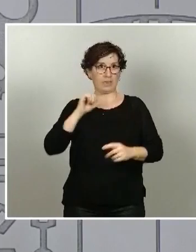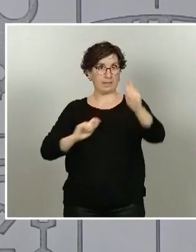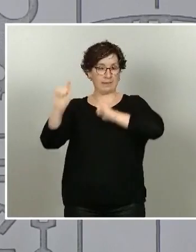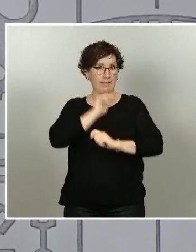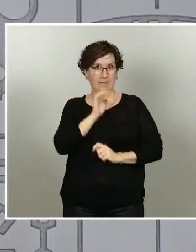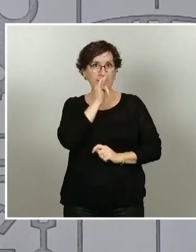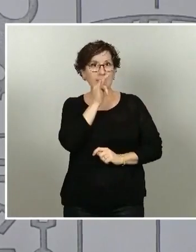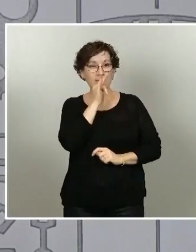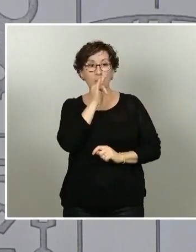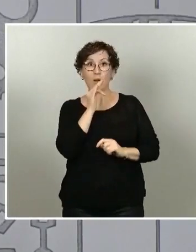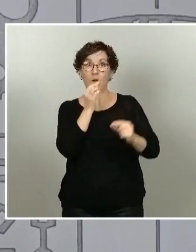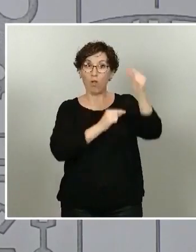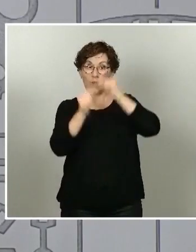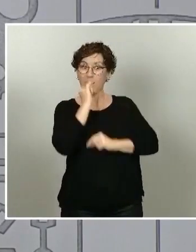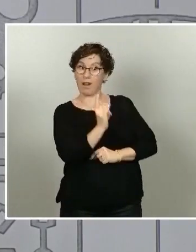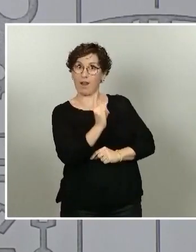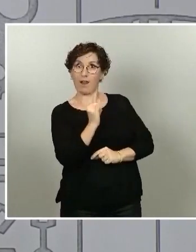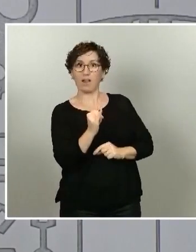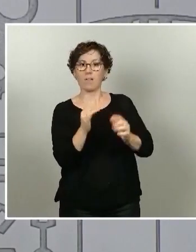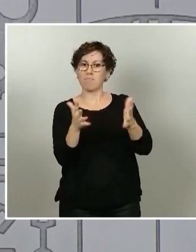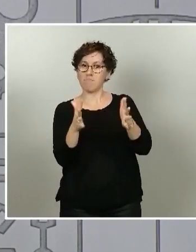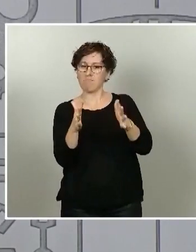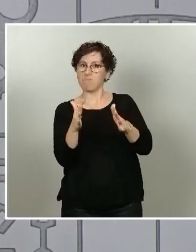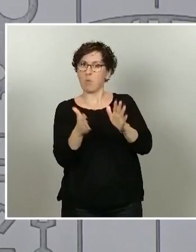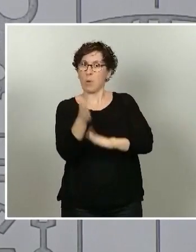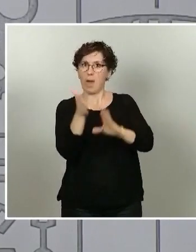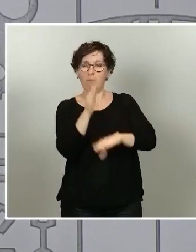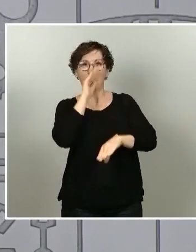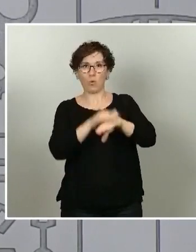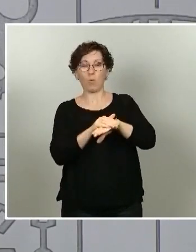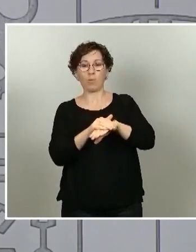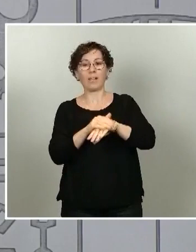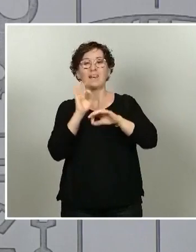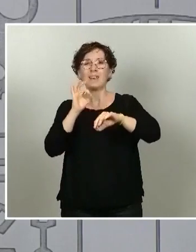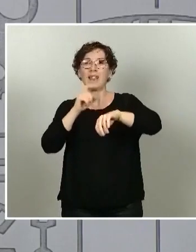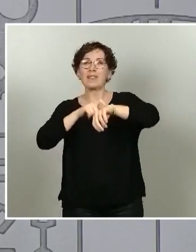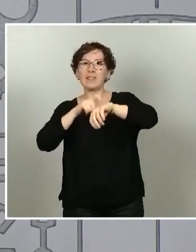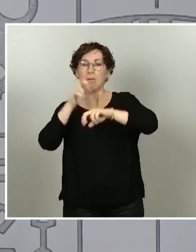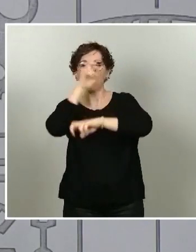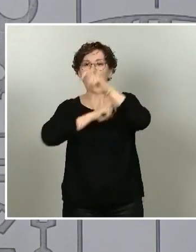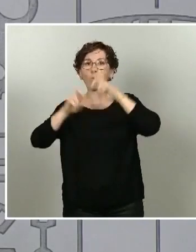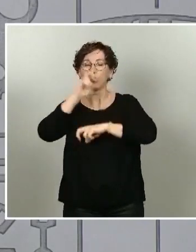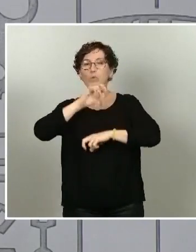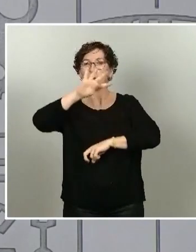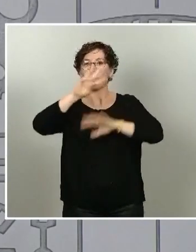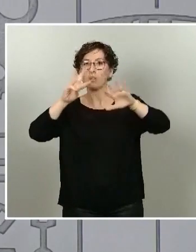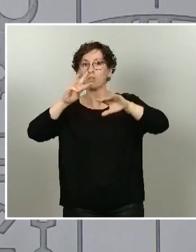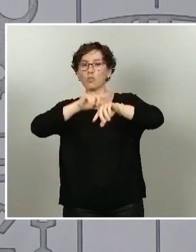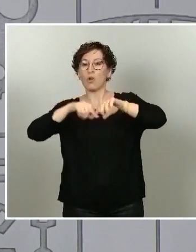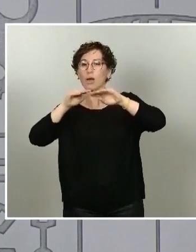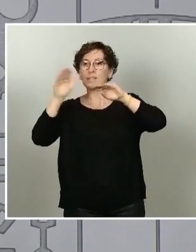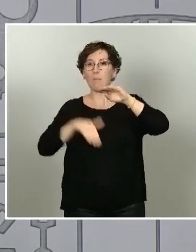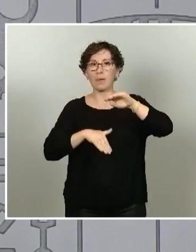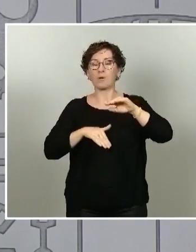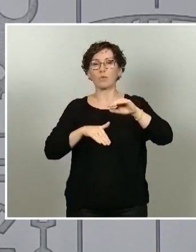Según los datos que tenemos, ya estaríamos cumpliendo ese objetivo de reducir por debajo de las 48 horas el tiempo entre la